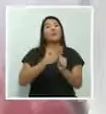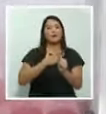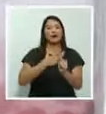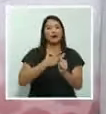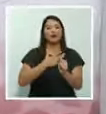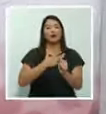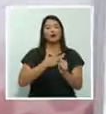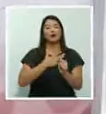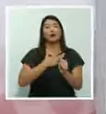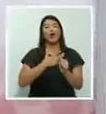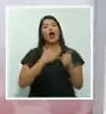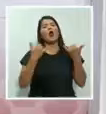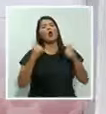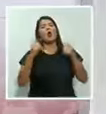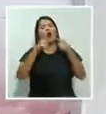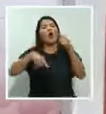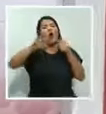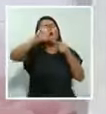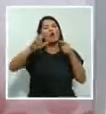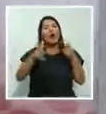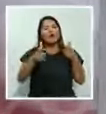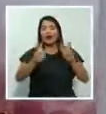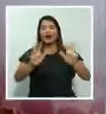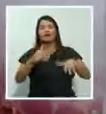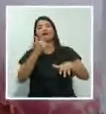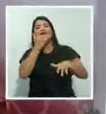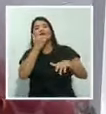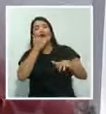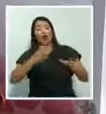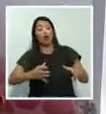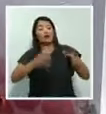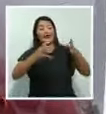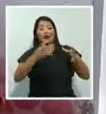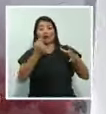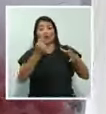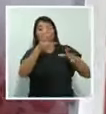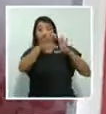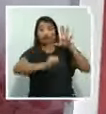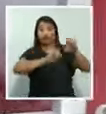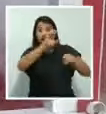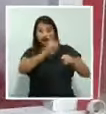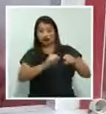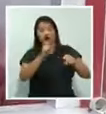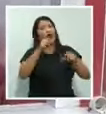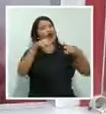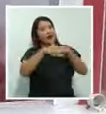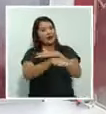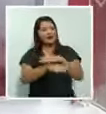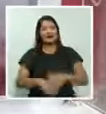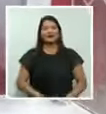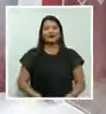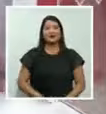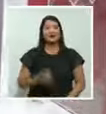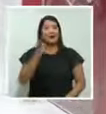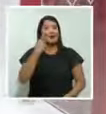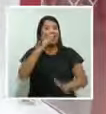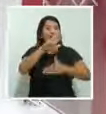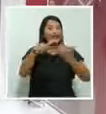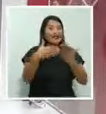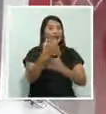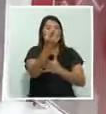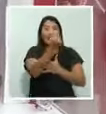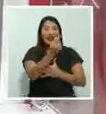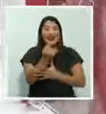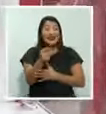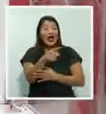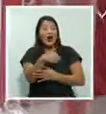Fortuna. Al cilindro millonario de la Rueda de la Fortuna para que usted ingrese. Vea todos los billetes ahí al